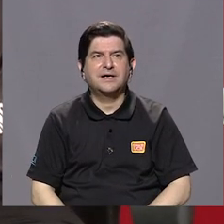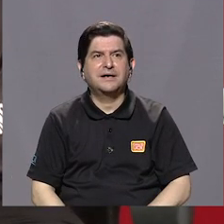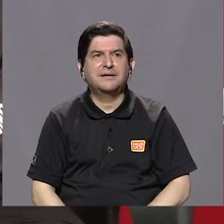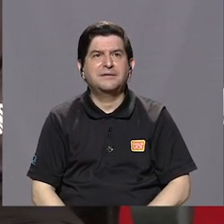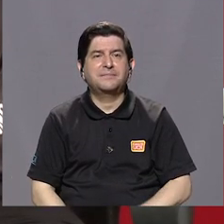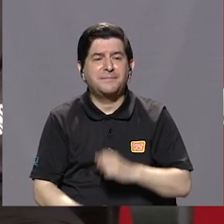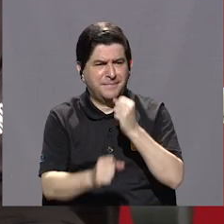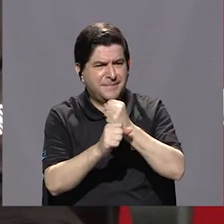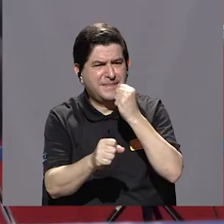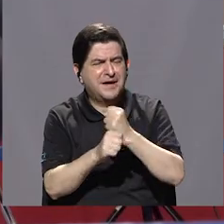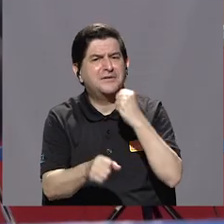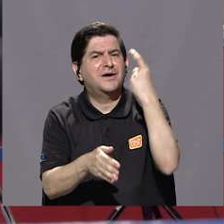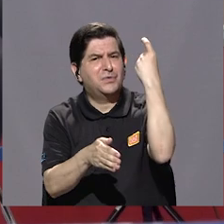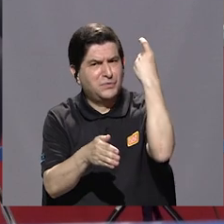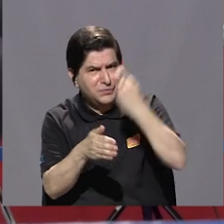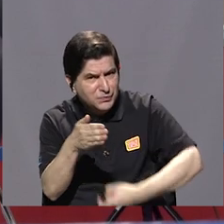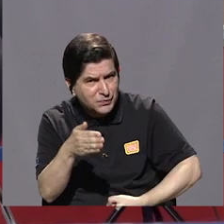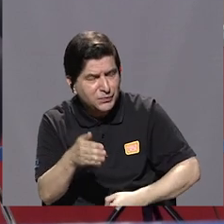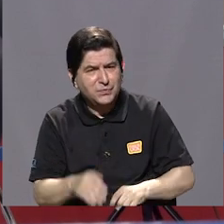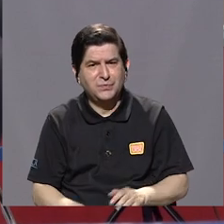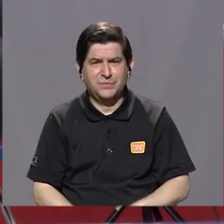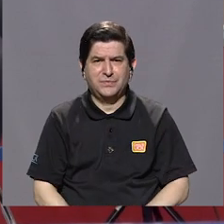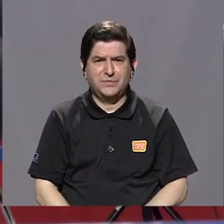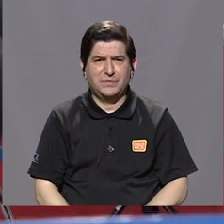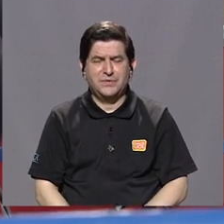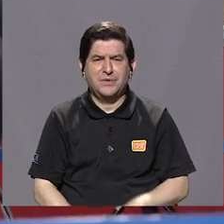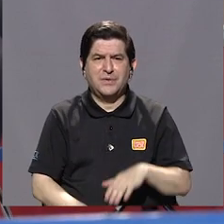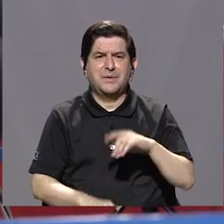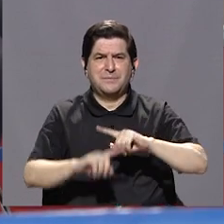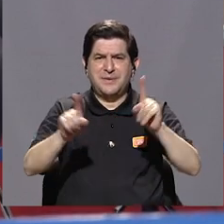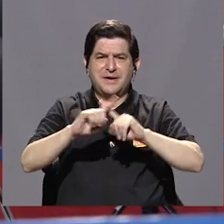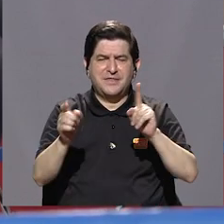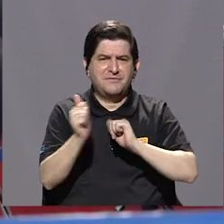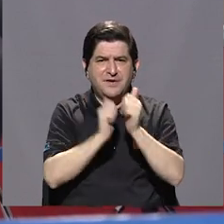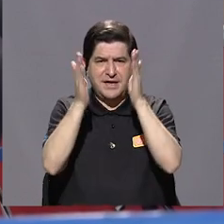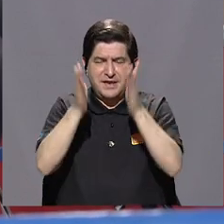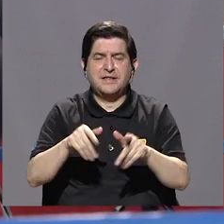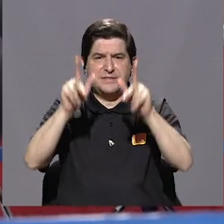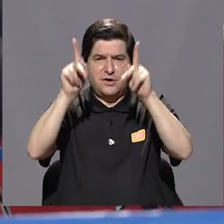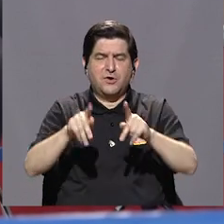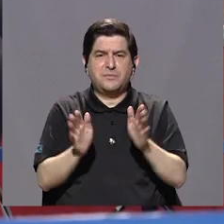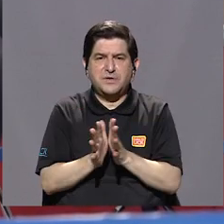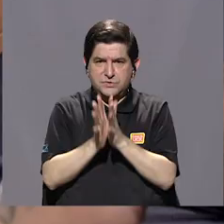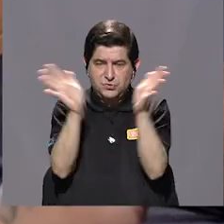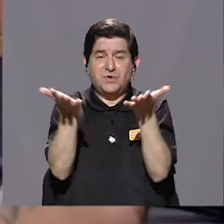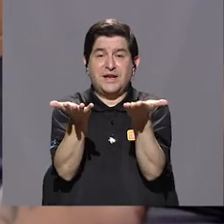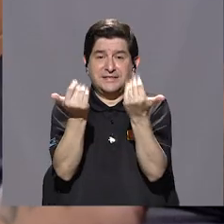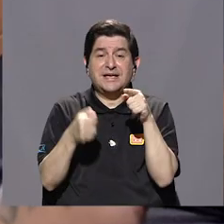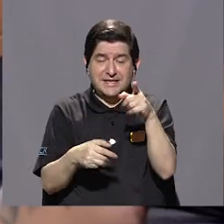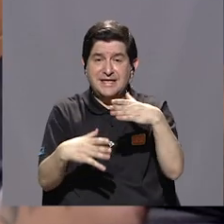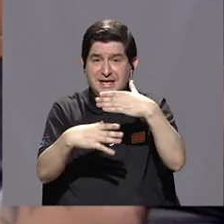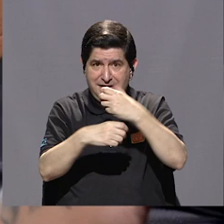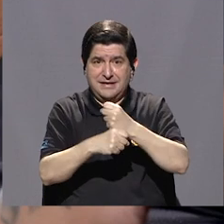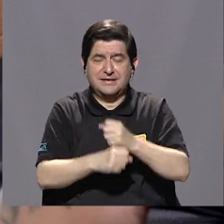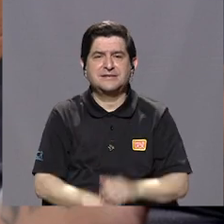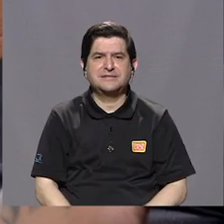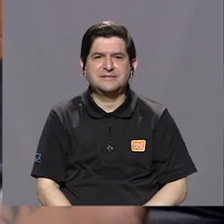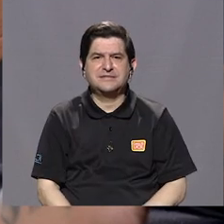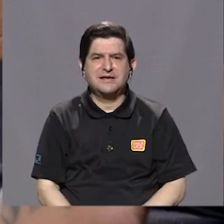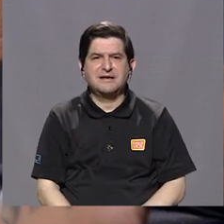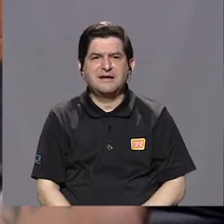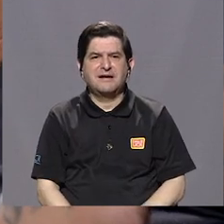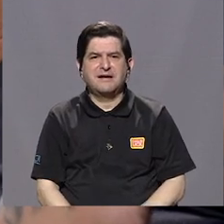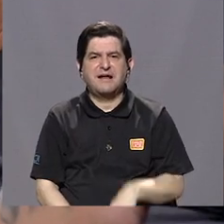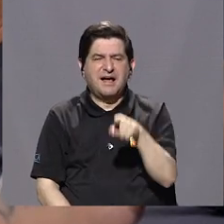es una tarea muy dura para los atletas y las figuras públicas que quieren dedicarse a eso, porque hay un aplauso hacia